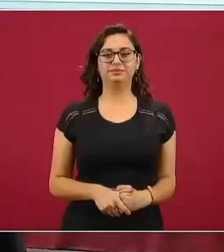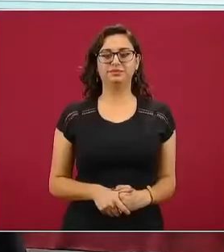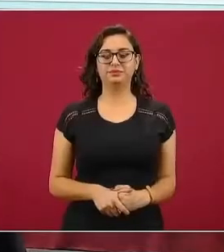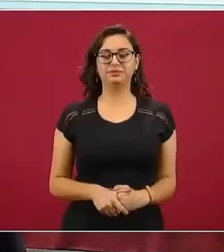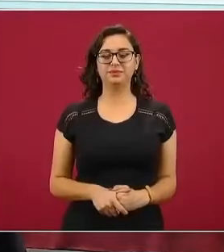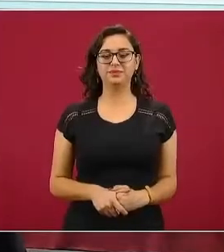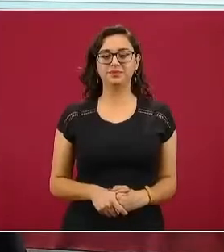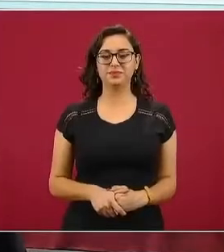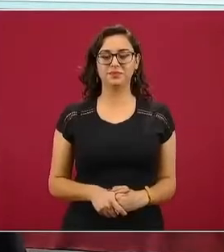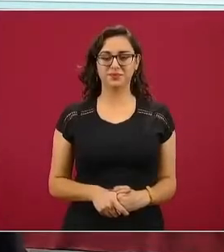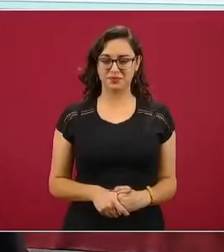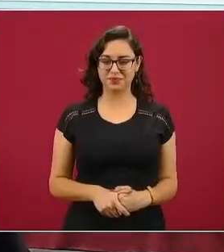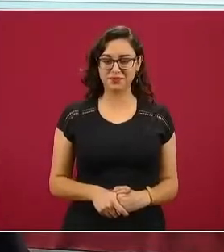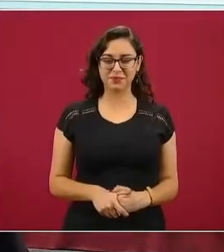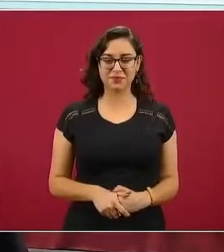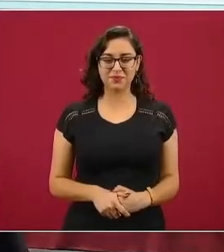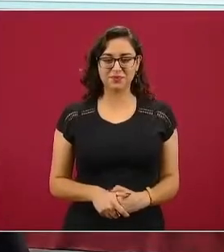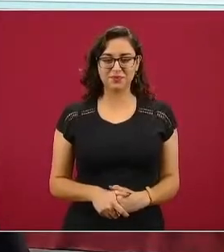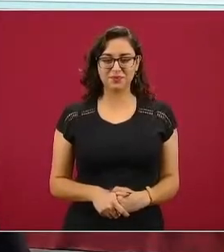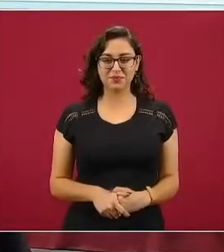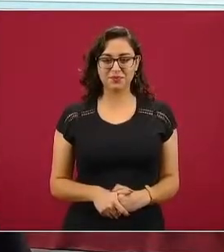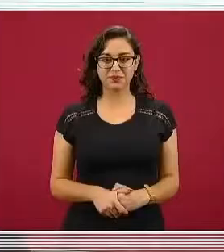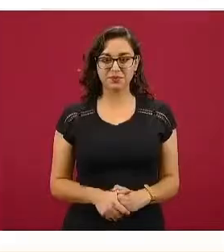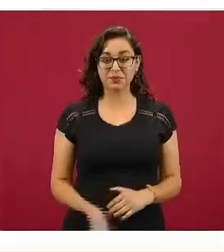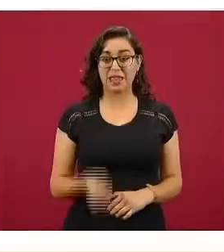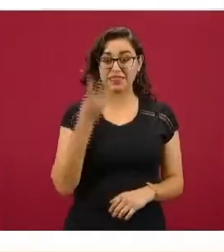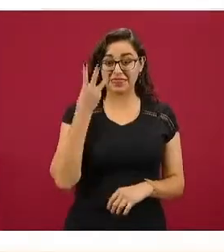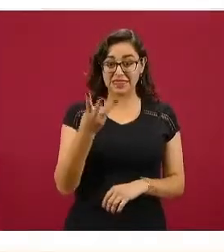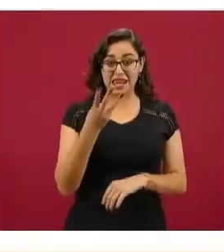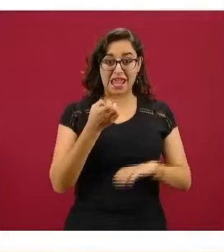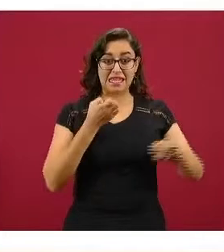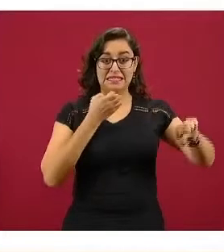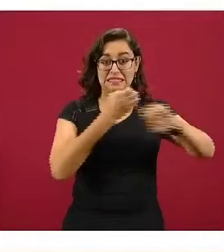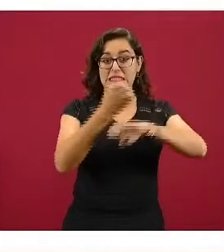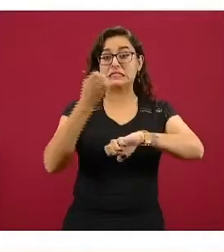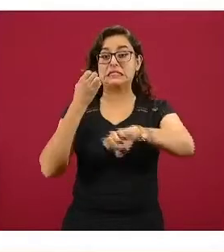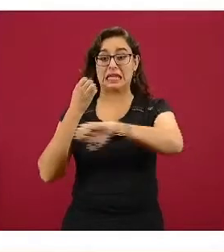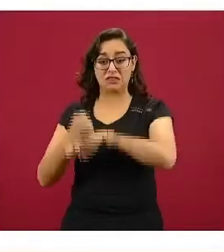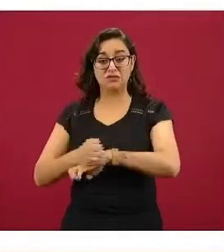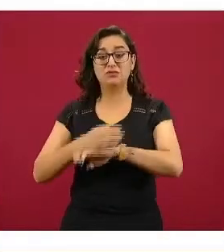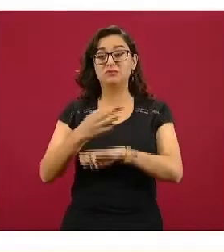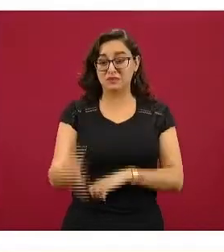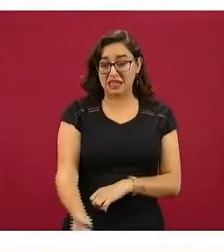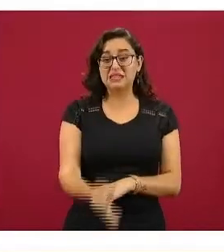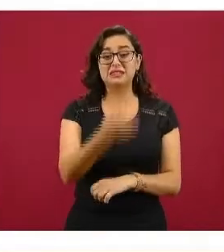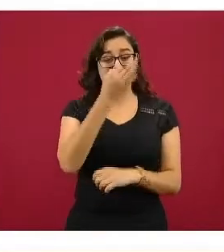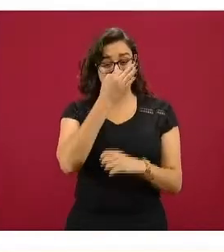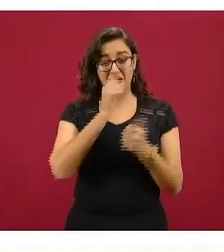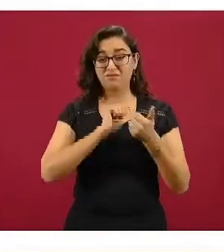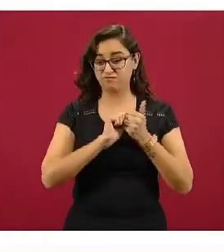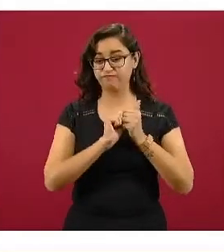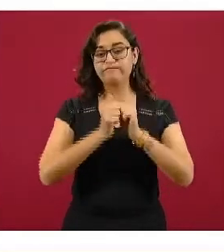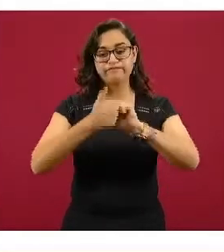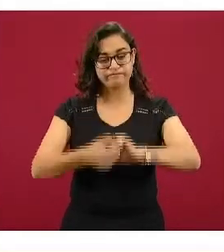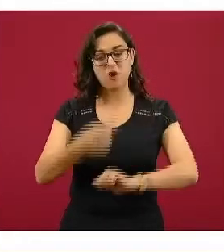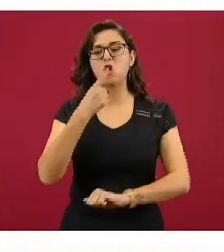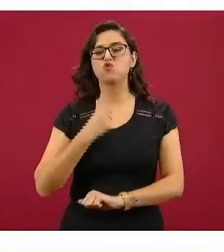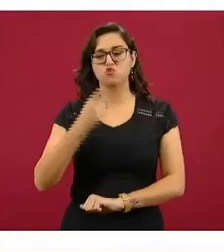¿Quiénes son? Ahí tenemos tres entidades federativas que están en mayor riesgo de pasar si la tendencia